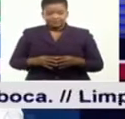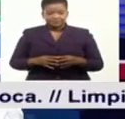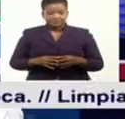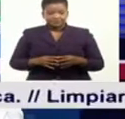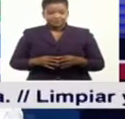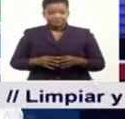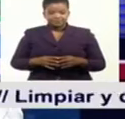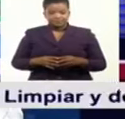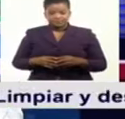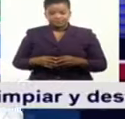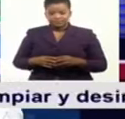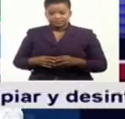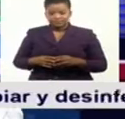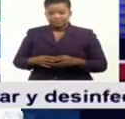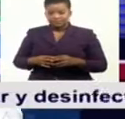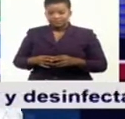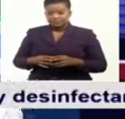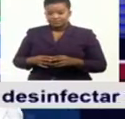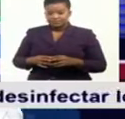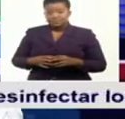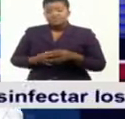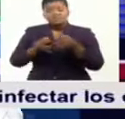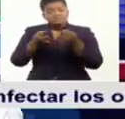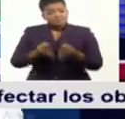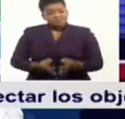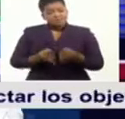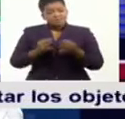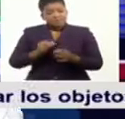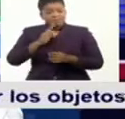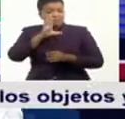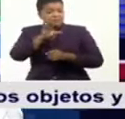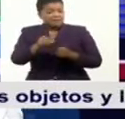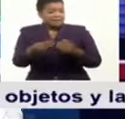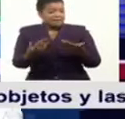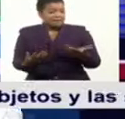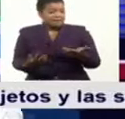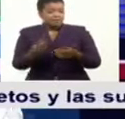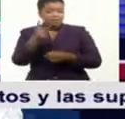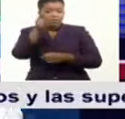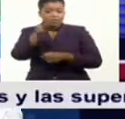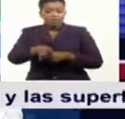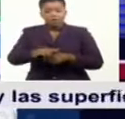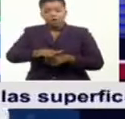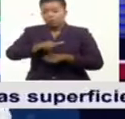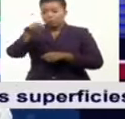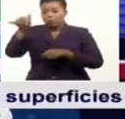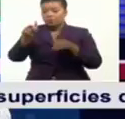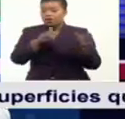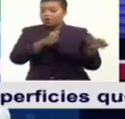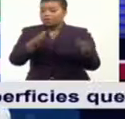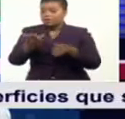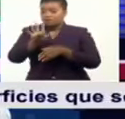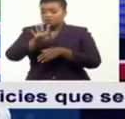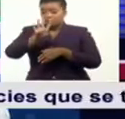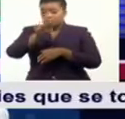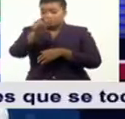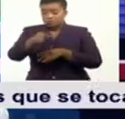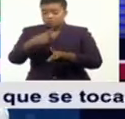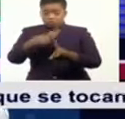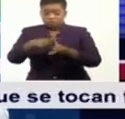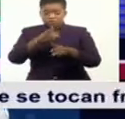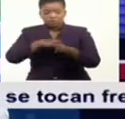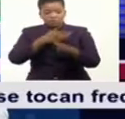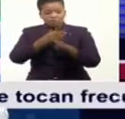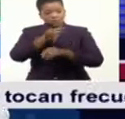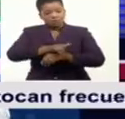2,44%. Siempre mencionamos los dos evacuados, las 54 personas que han retornado a sus países